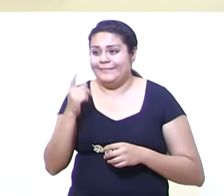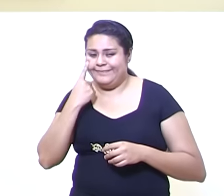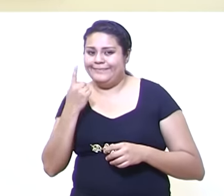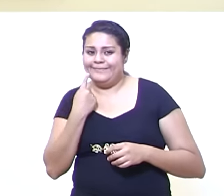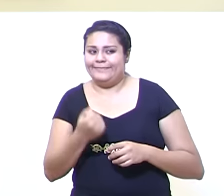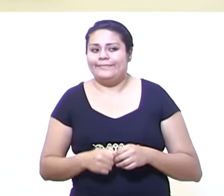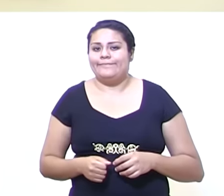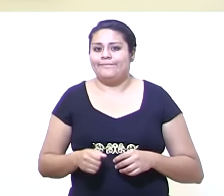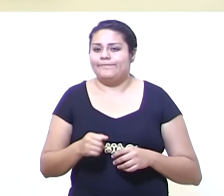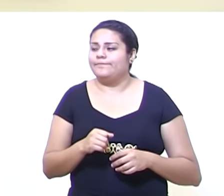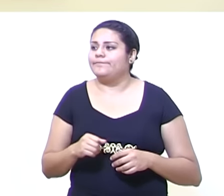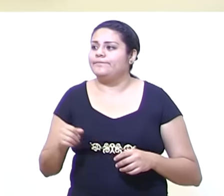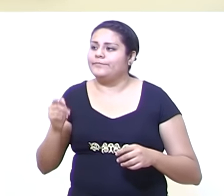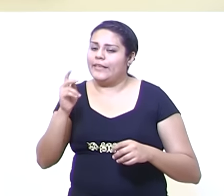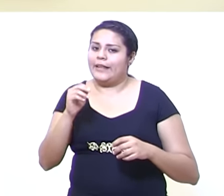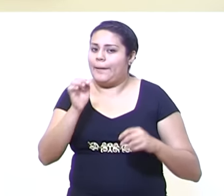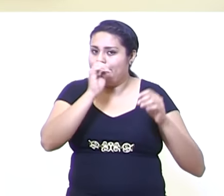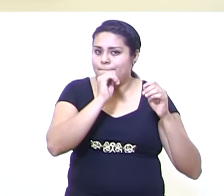la siguiente frase.